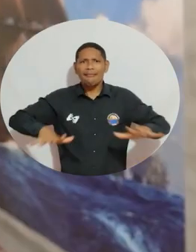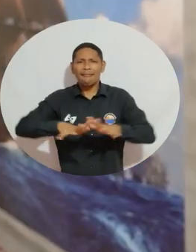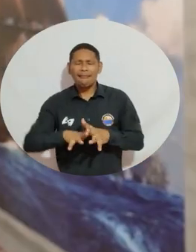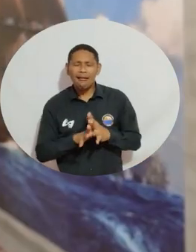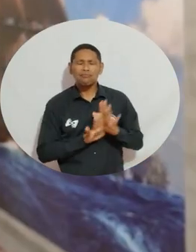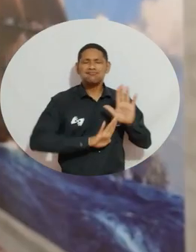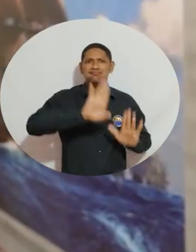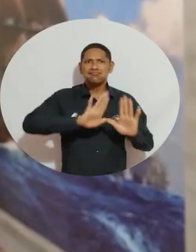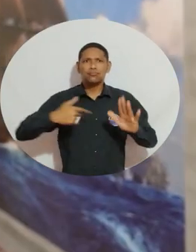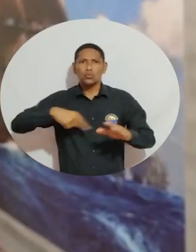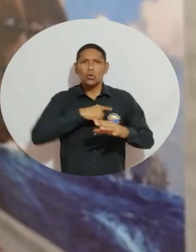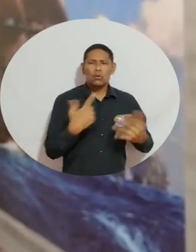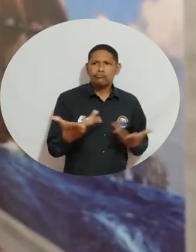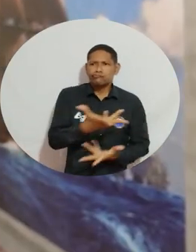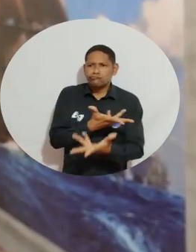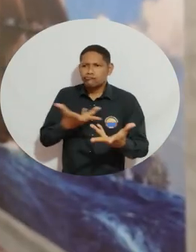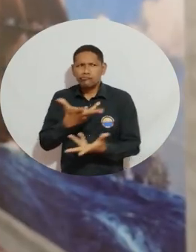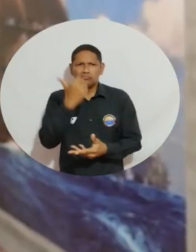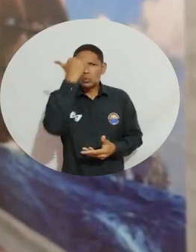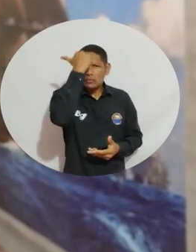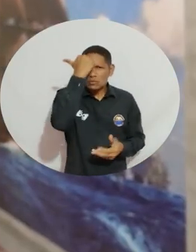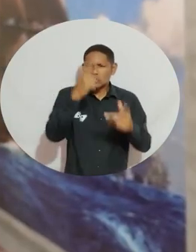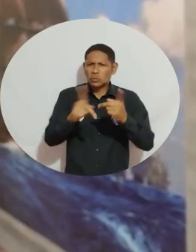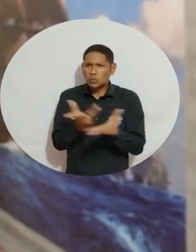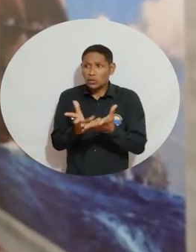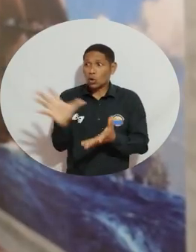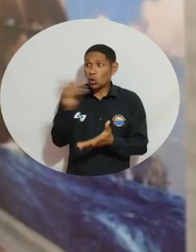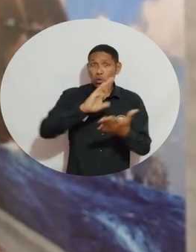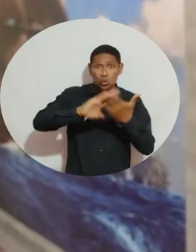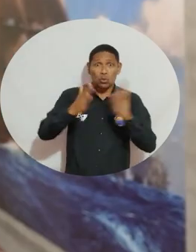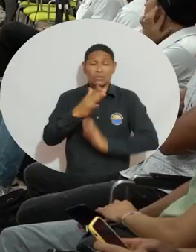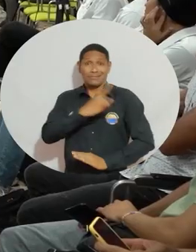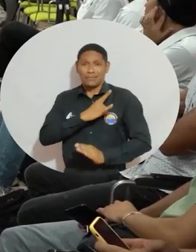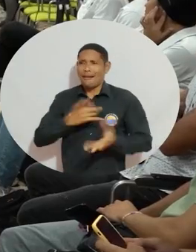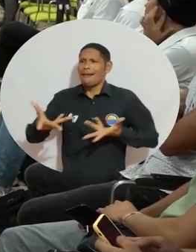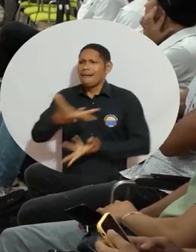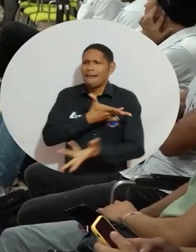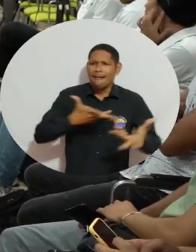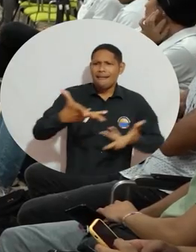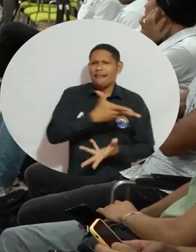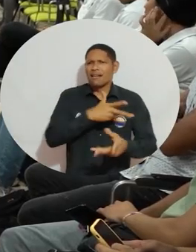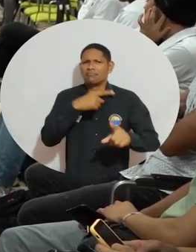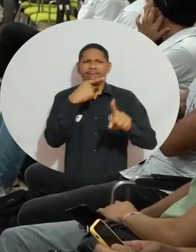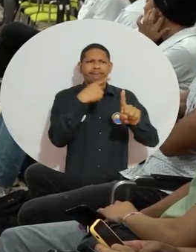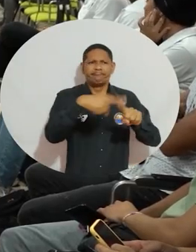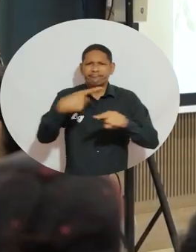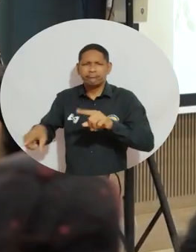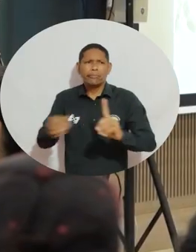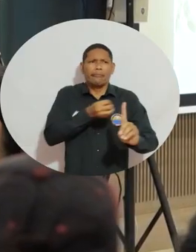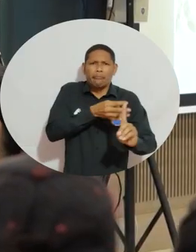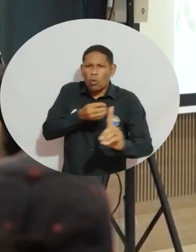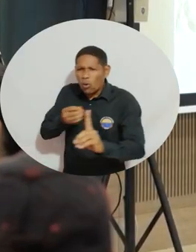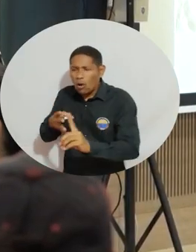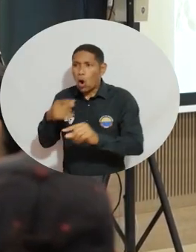que podemos conjugarnos como los profesores, estudiantes y toda la comunidad para tener charlas, espacios de